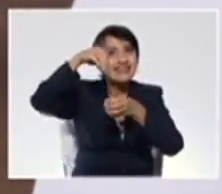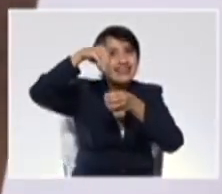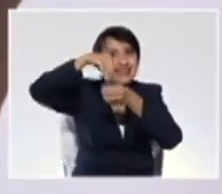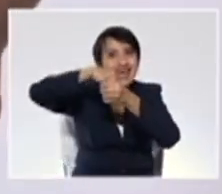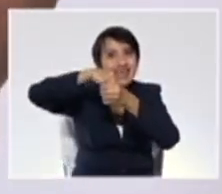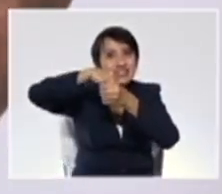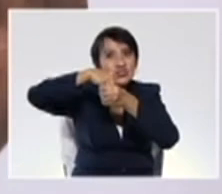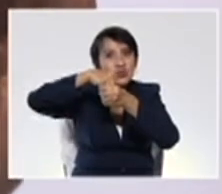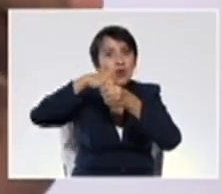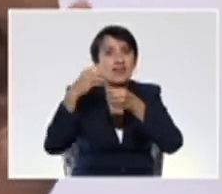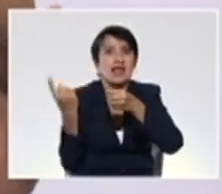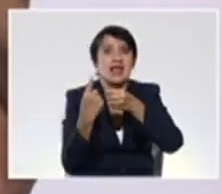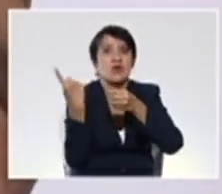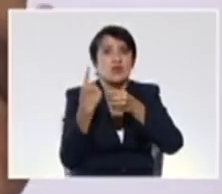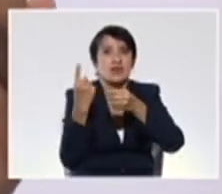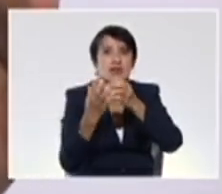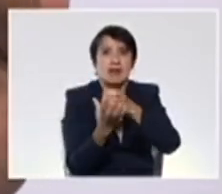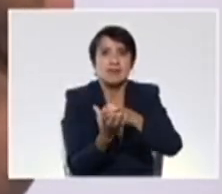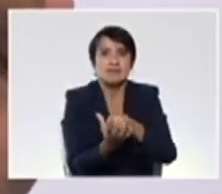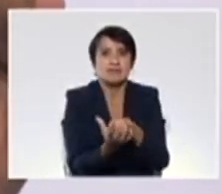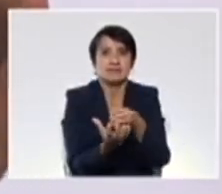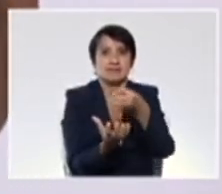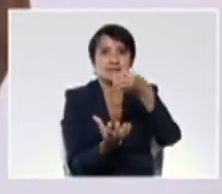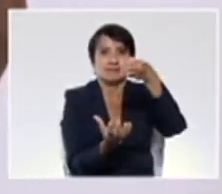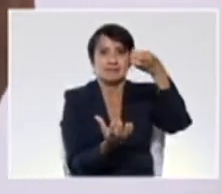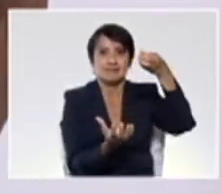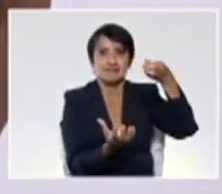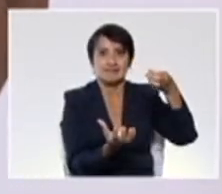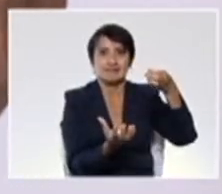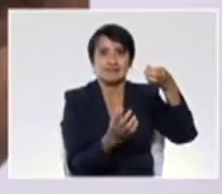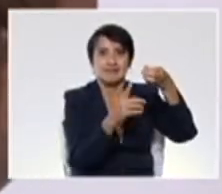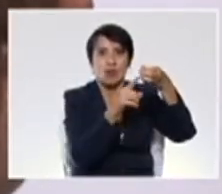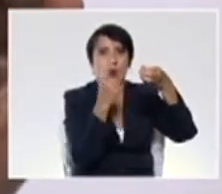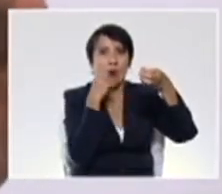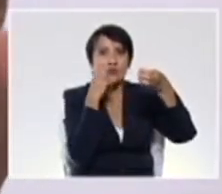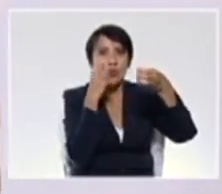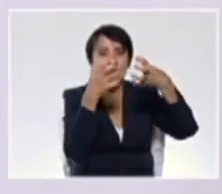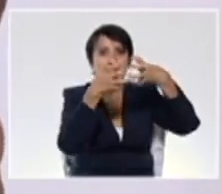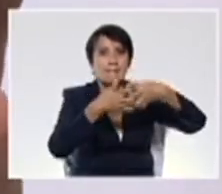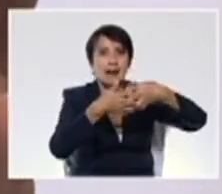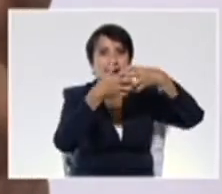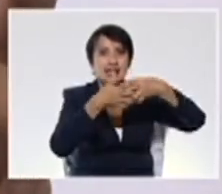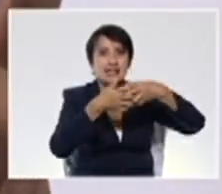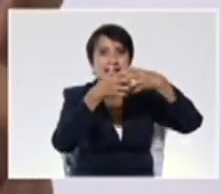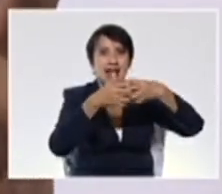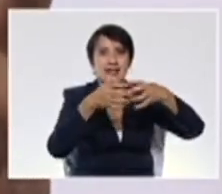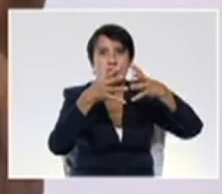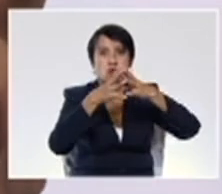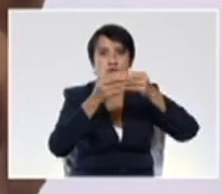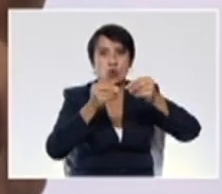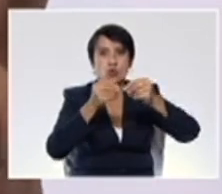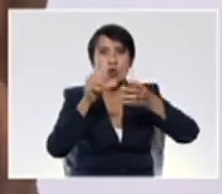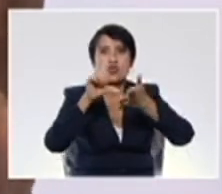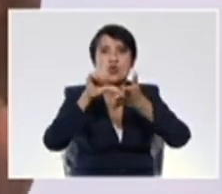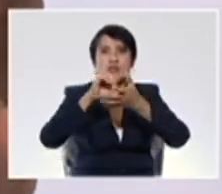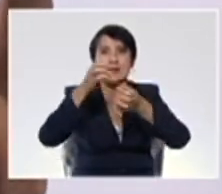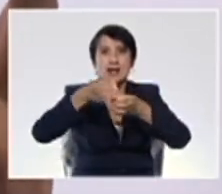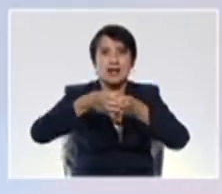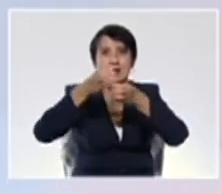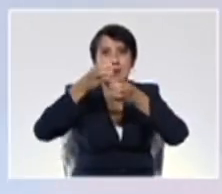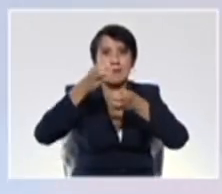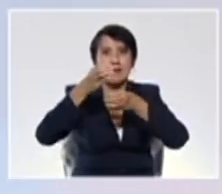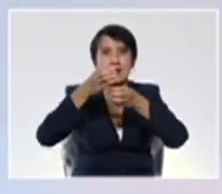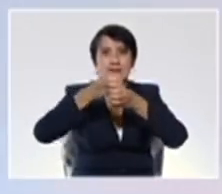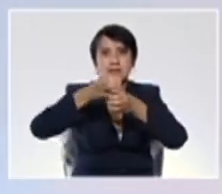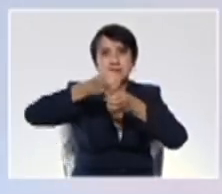la licuadora. Aquí está por completo desnuda la licuadora. En esta parte superior, si se fijan, es en donde va la base y el